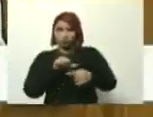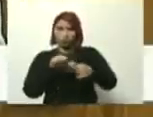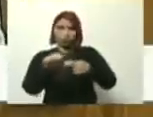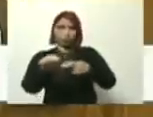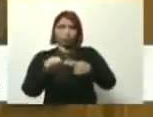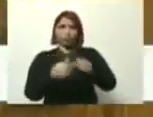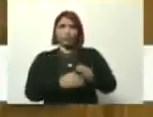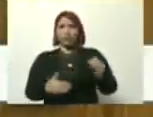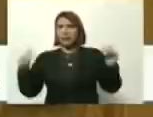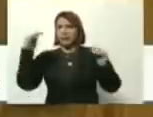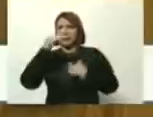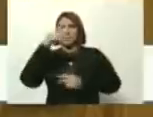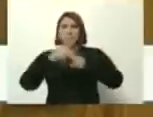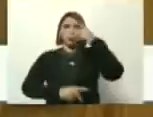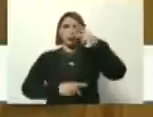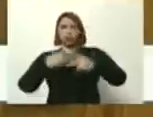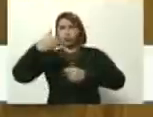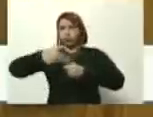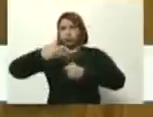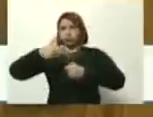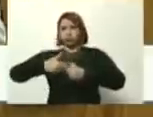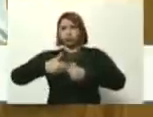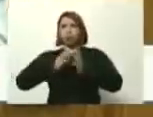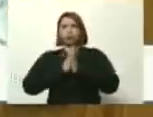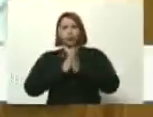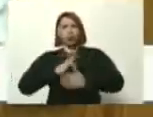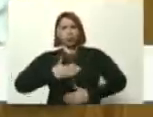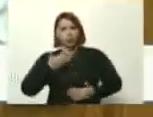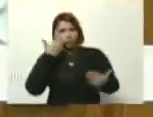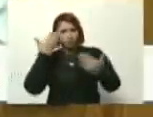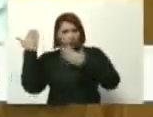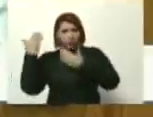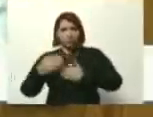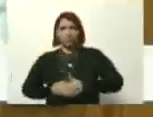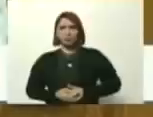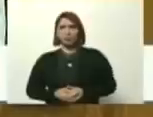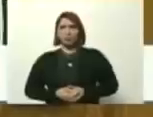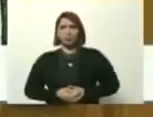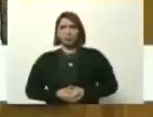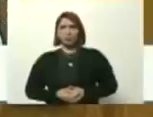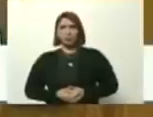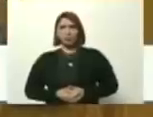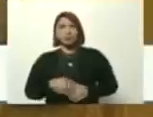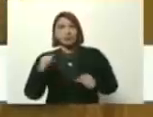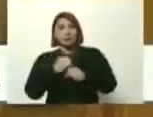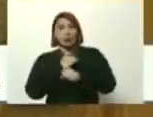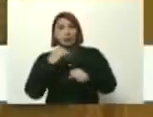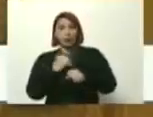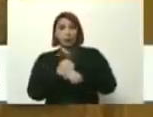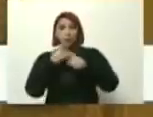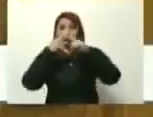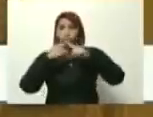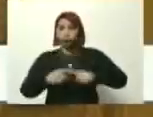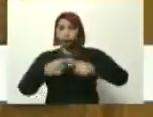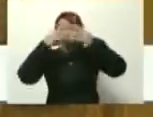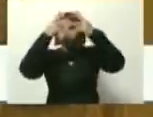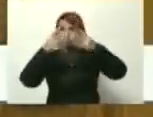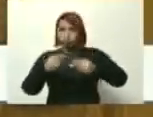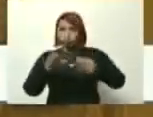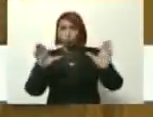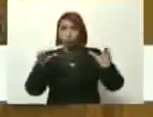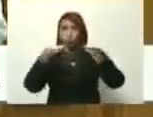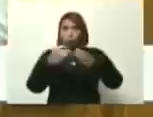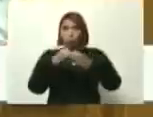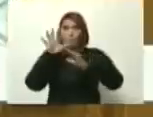incremento en la producción petrolera. Por favor, si podemos tener láminas donde trabajamos con cifras de la Organización